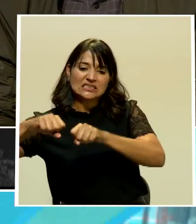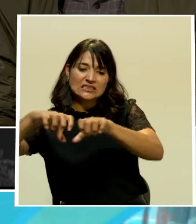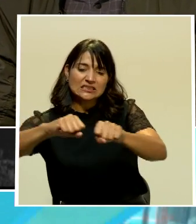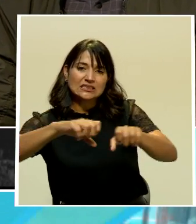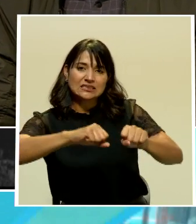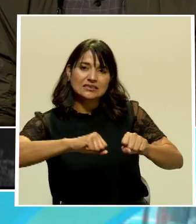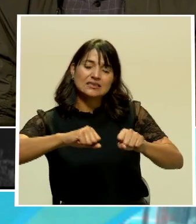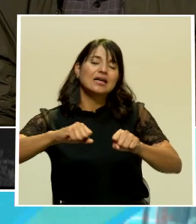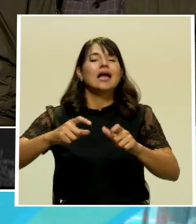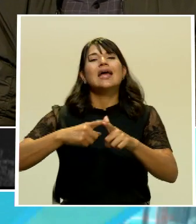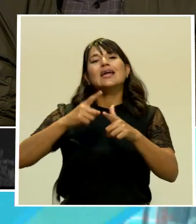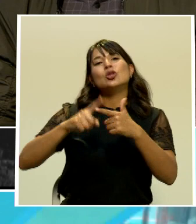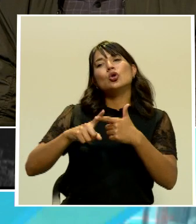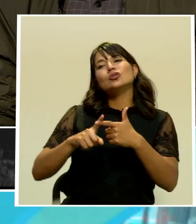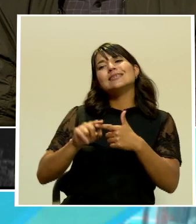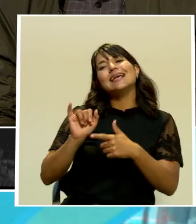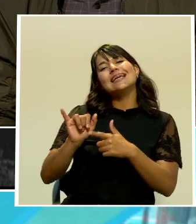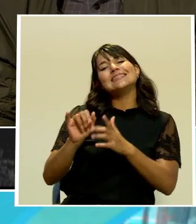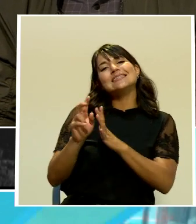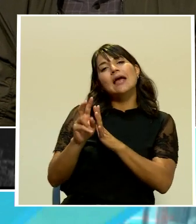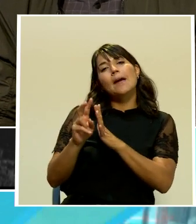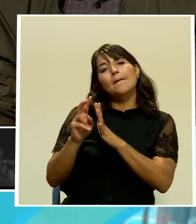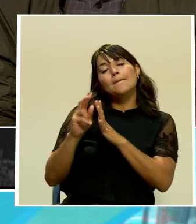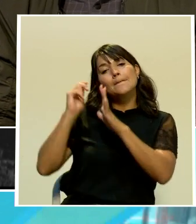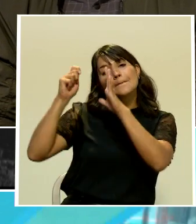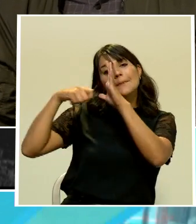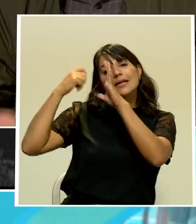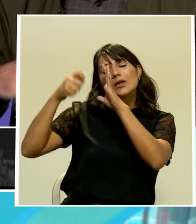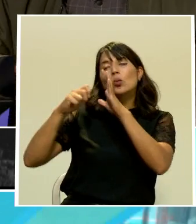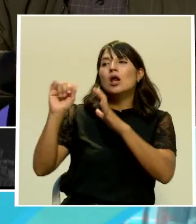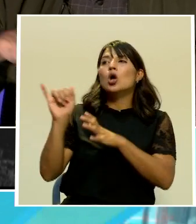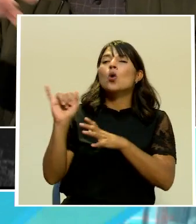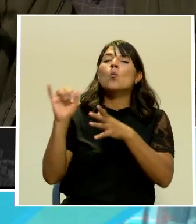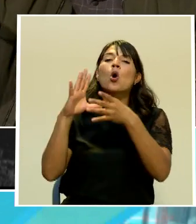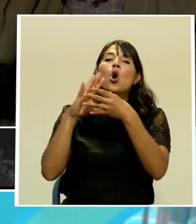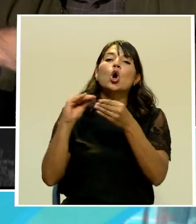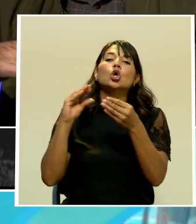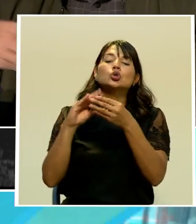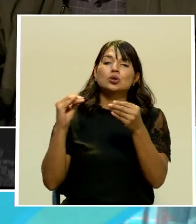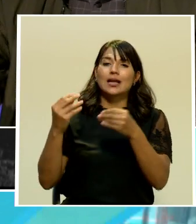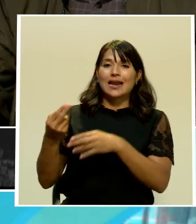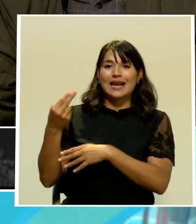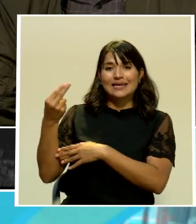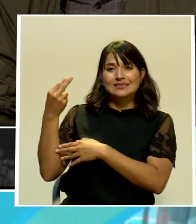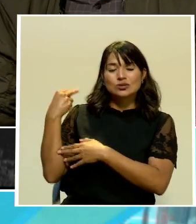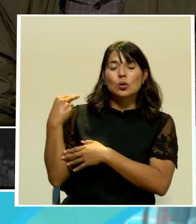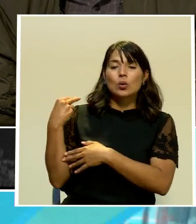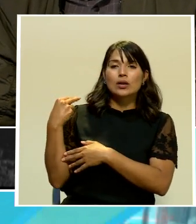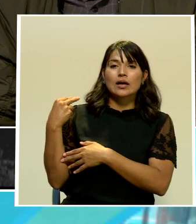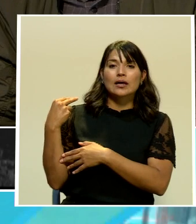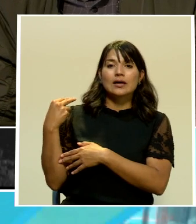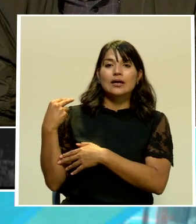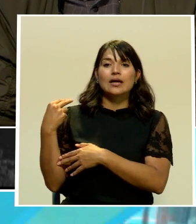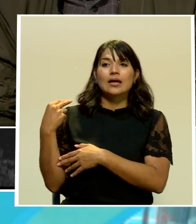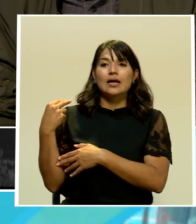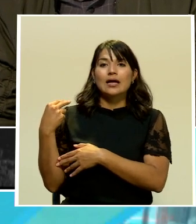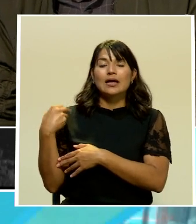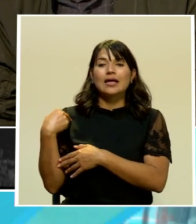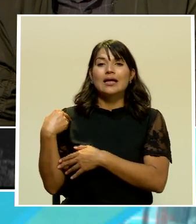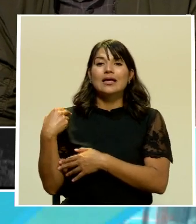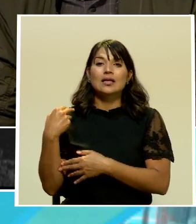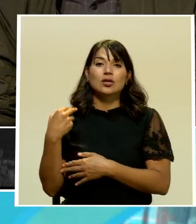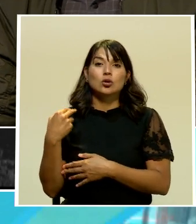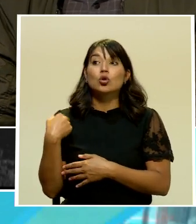alguna manera se vincula por el tren y porque pudimos viajar en el tren en toda